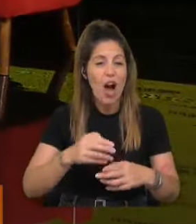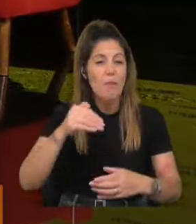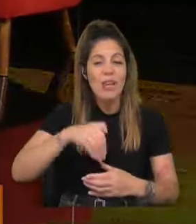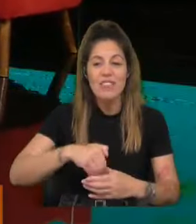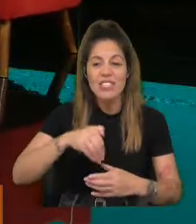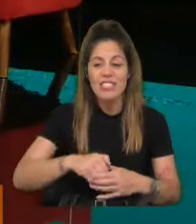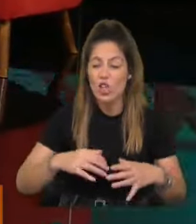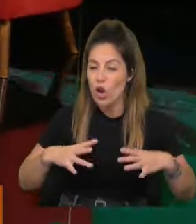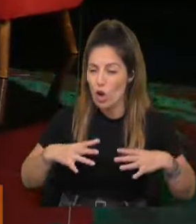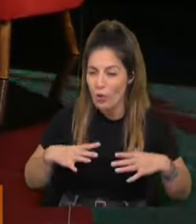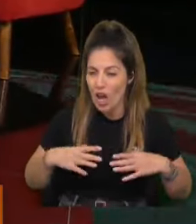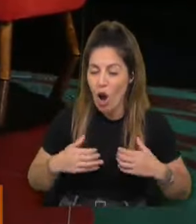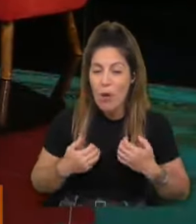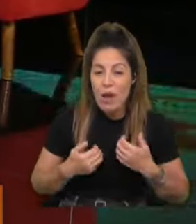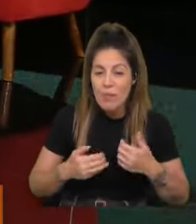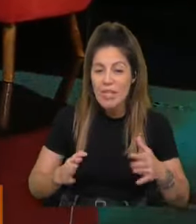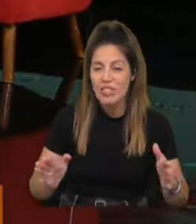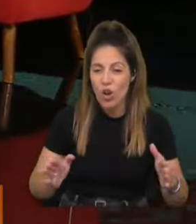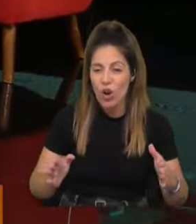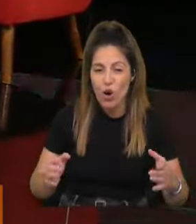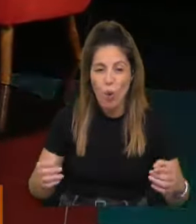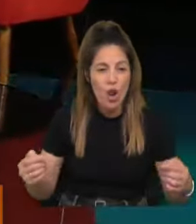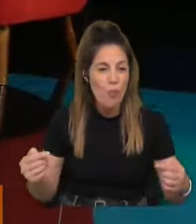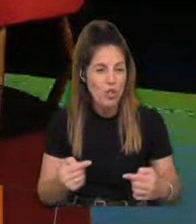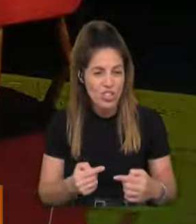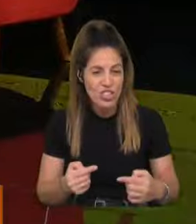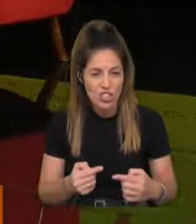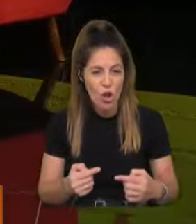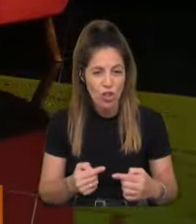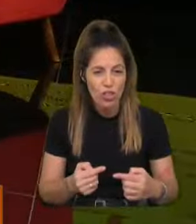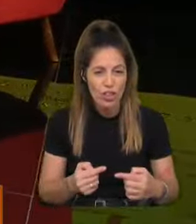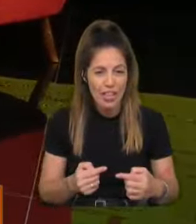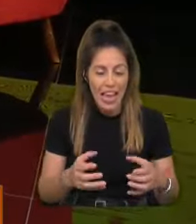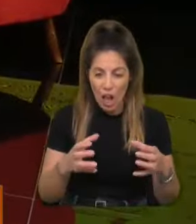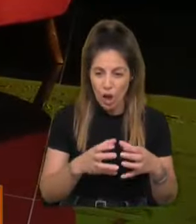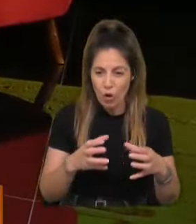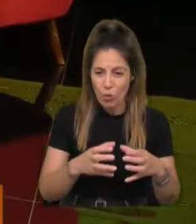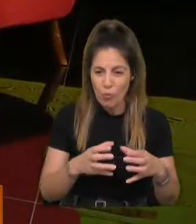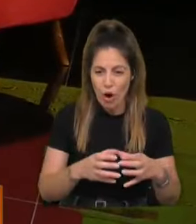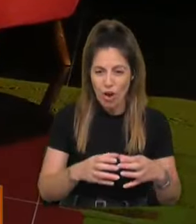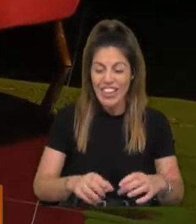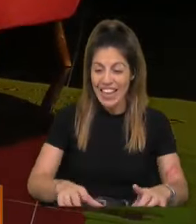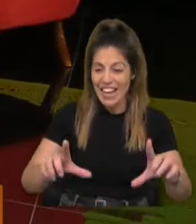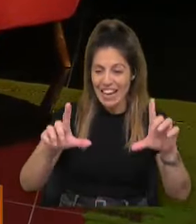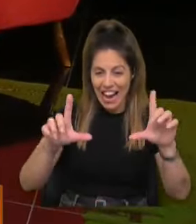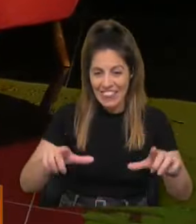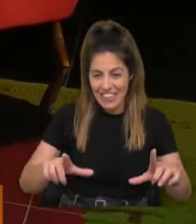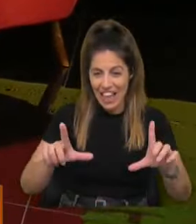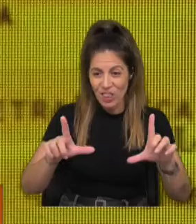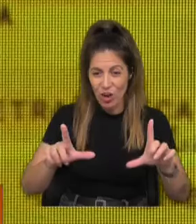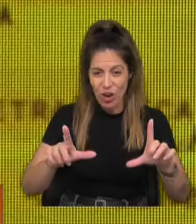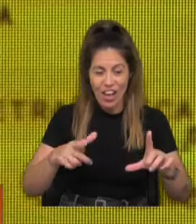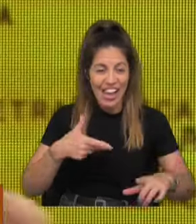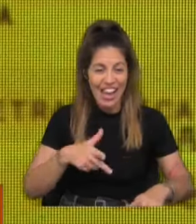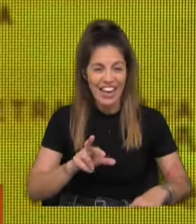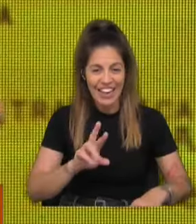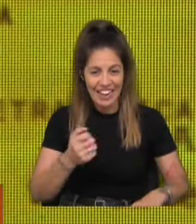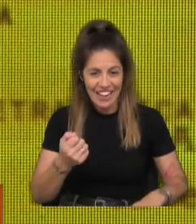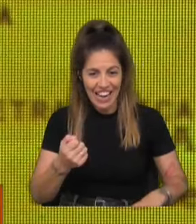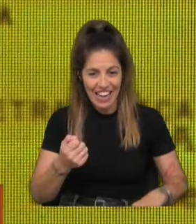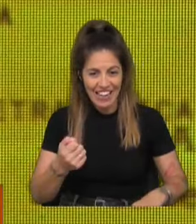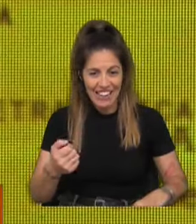oposición el grupo que del candidato Luis di Alberto la calle Herrera estaba en contra y resulta que se